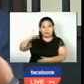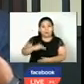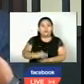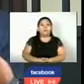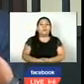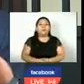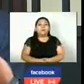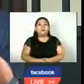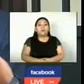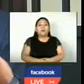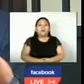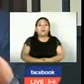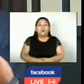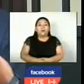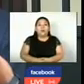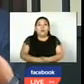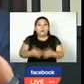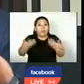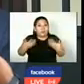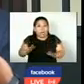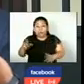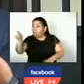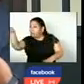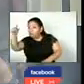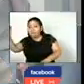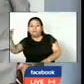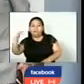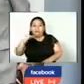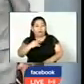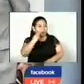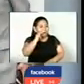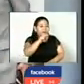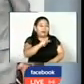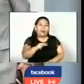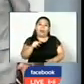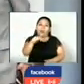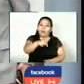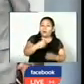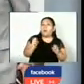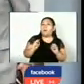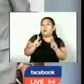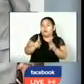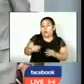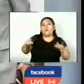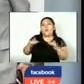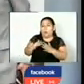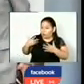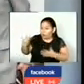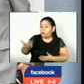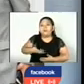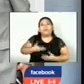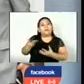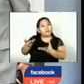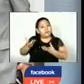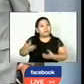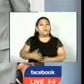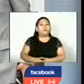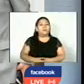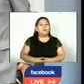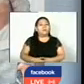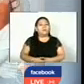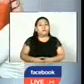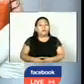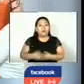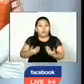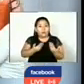migrantes tienen que, al venir de regreso a su país, tienen que encontrar un país que los espera con los brazos abiertos como nosotros lo queremos hacer. Tenemos que